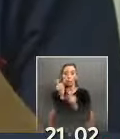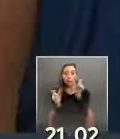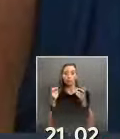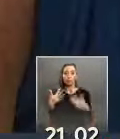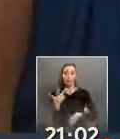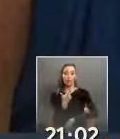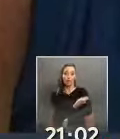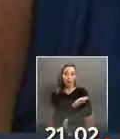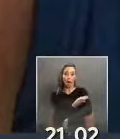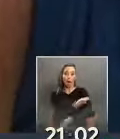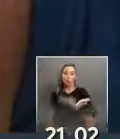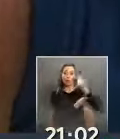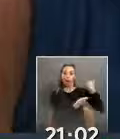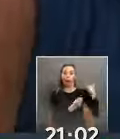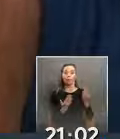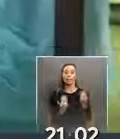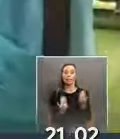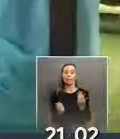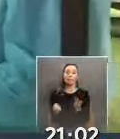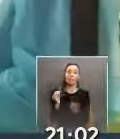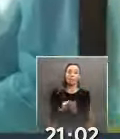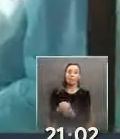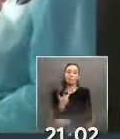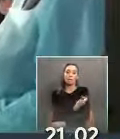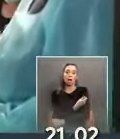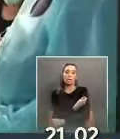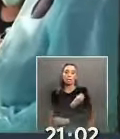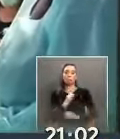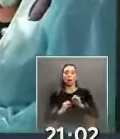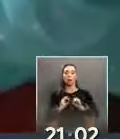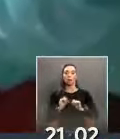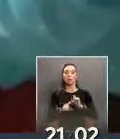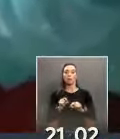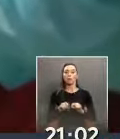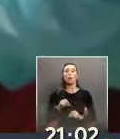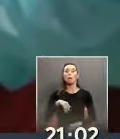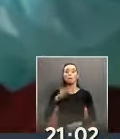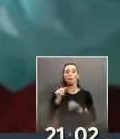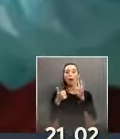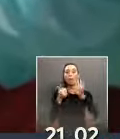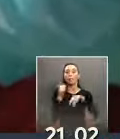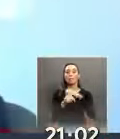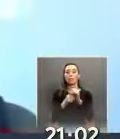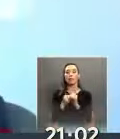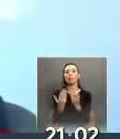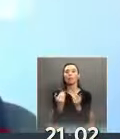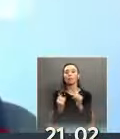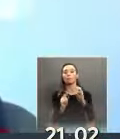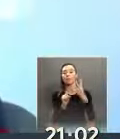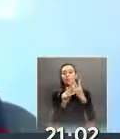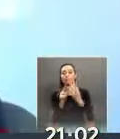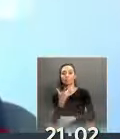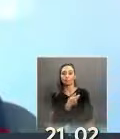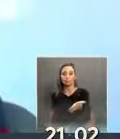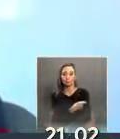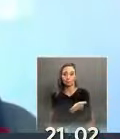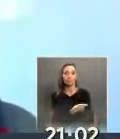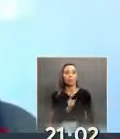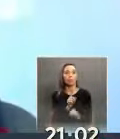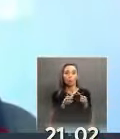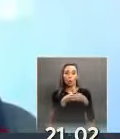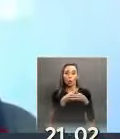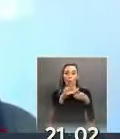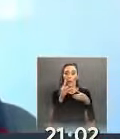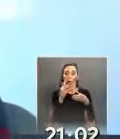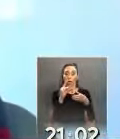estarían requiriendo un refuerzo de inmunización, principalmente los mayores de 60 años. En el único grupo etario en el cual vemos